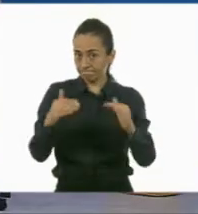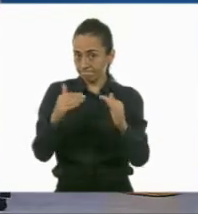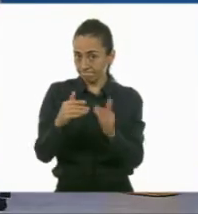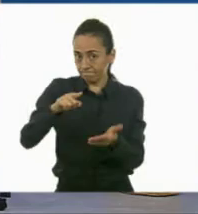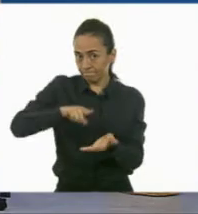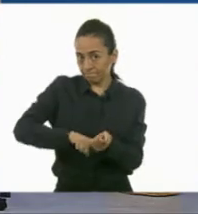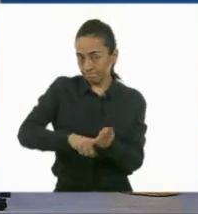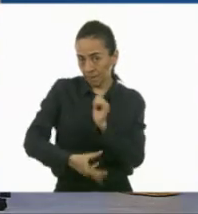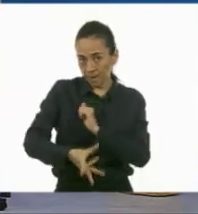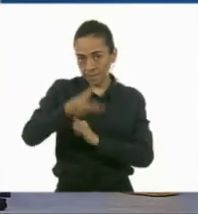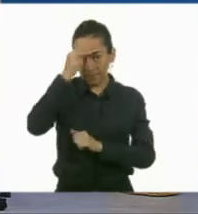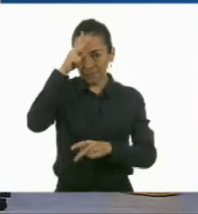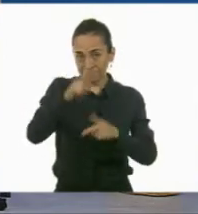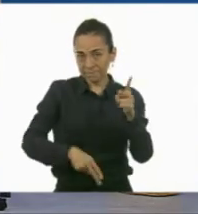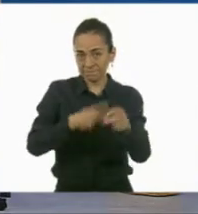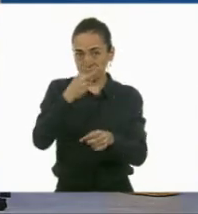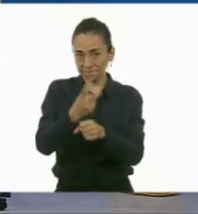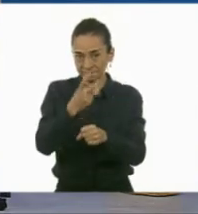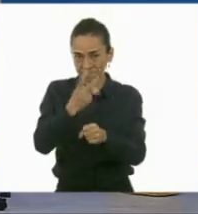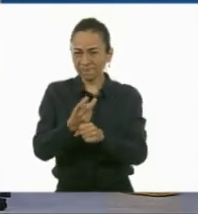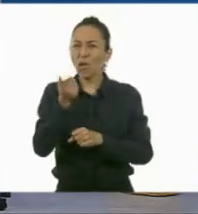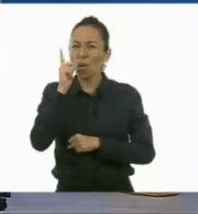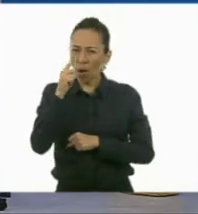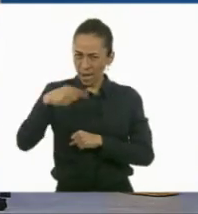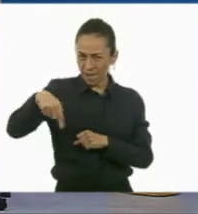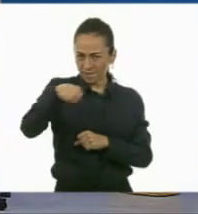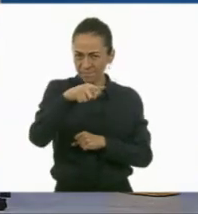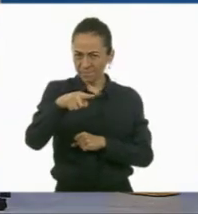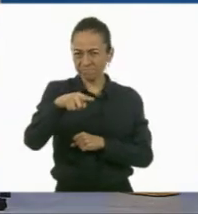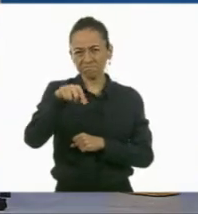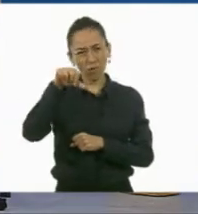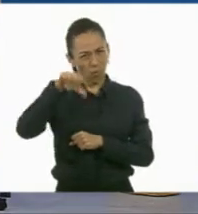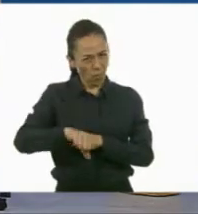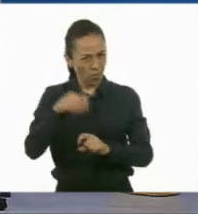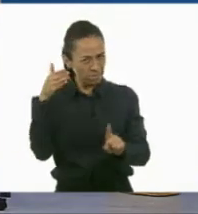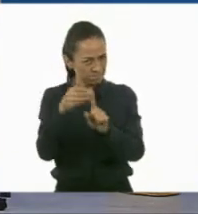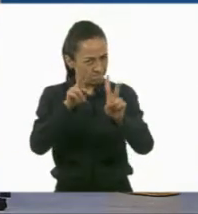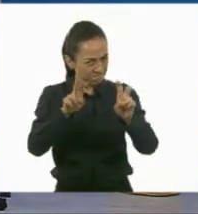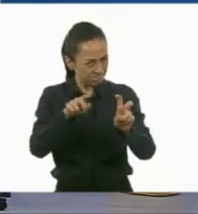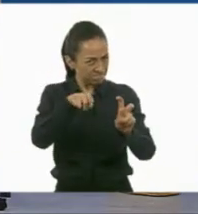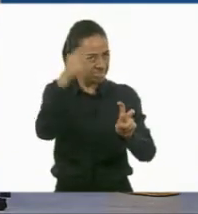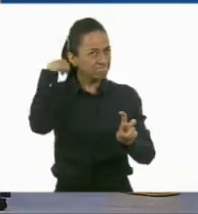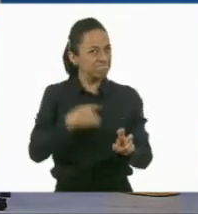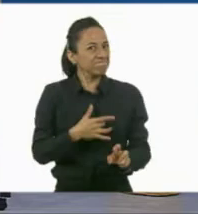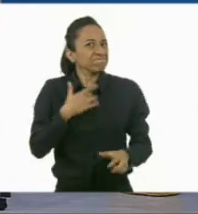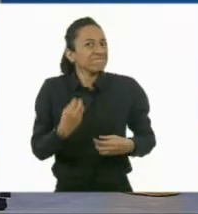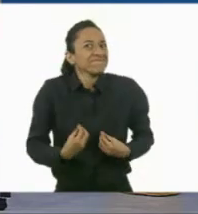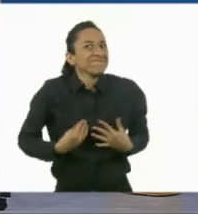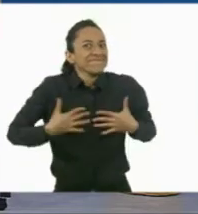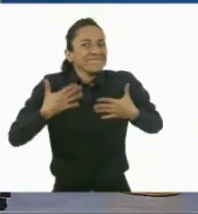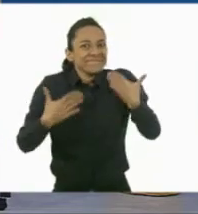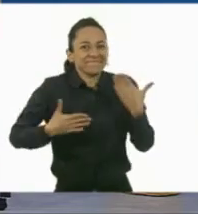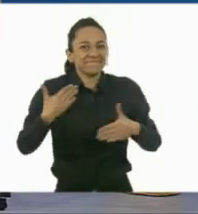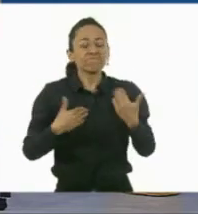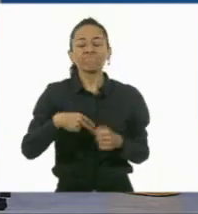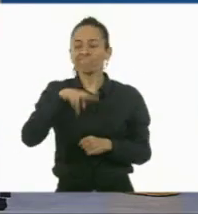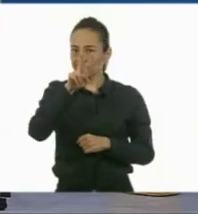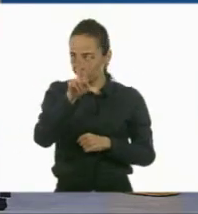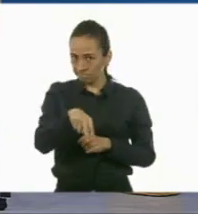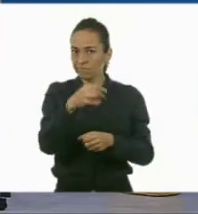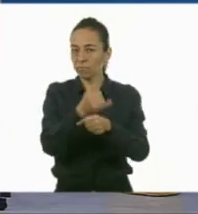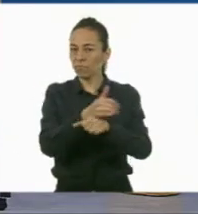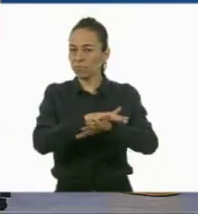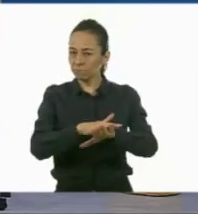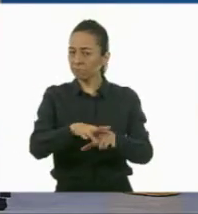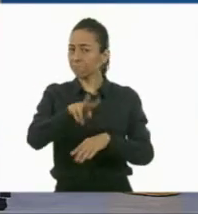ya estén muy entusiasmados por todo lo que vamos a ver hoy. Van a ver que es información muy interesante y sobre todo útil